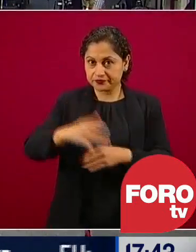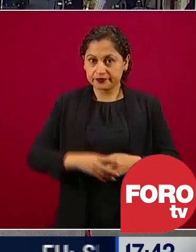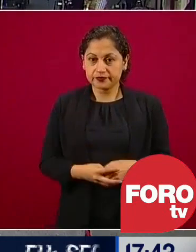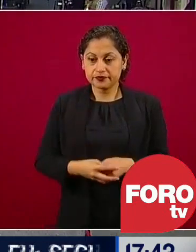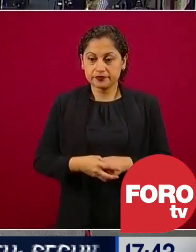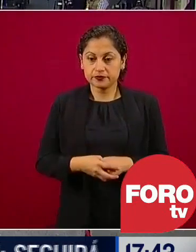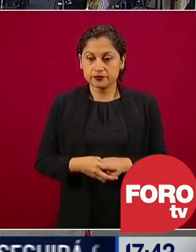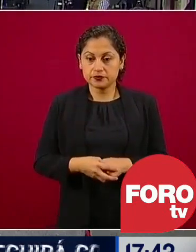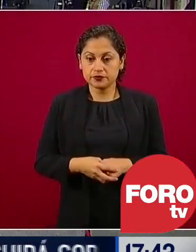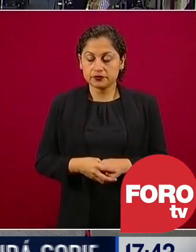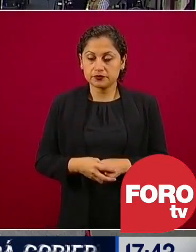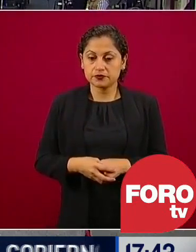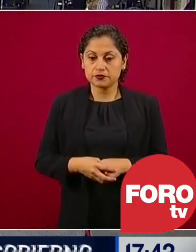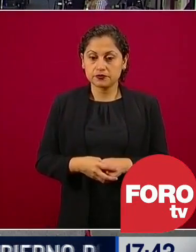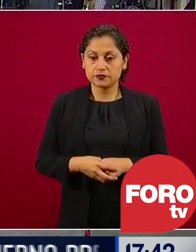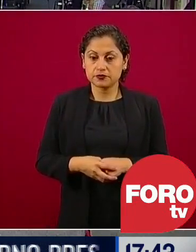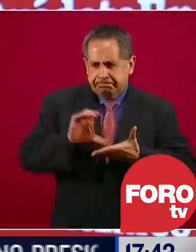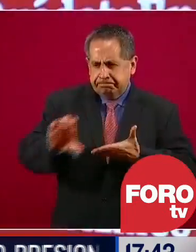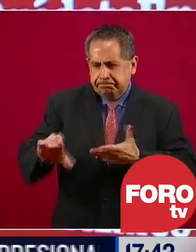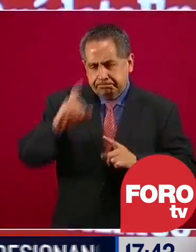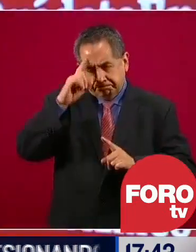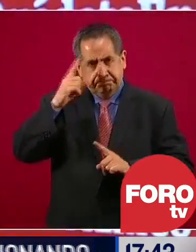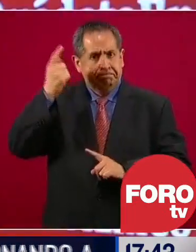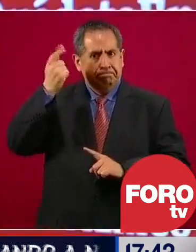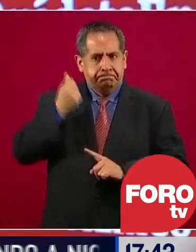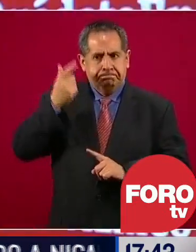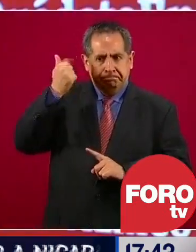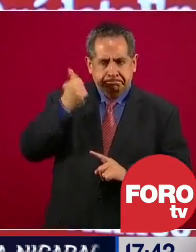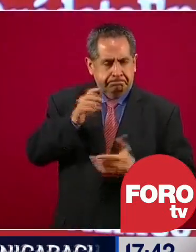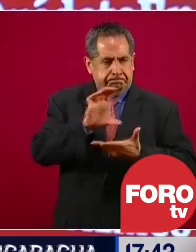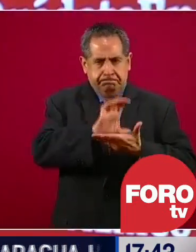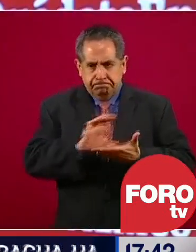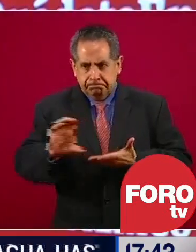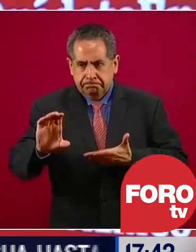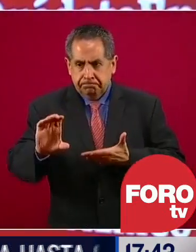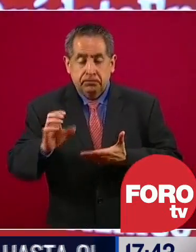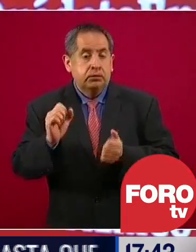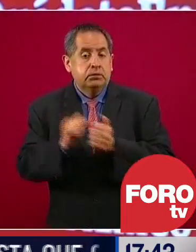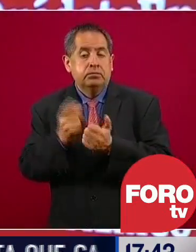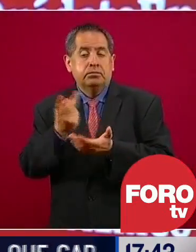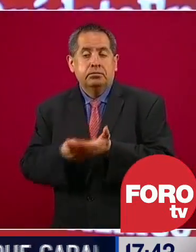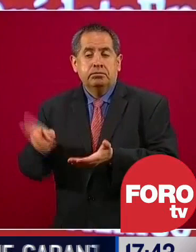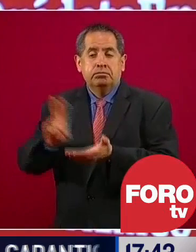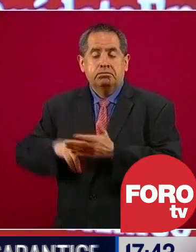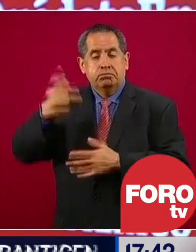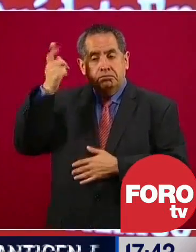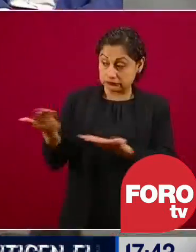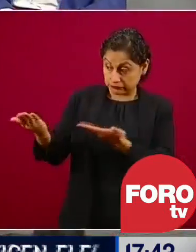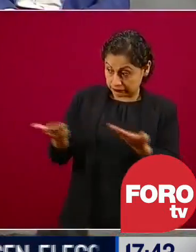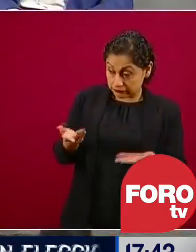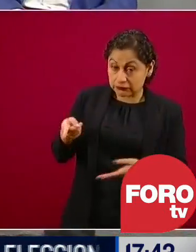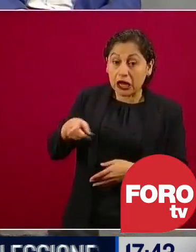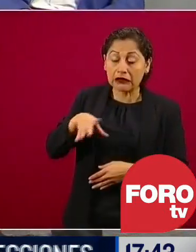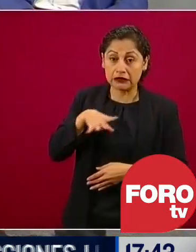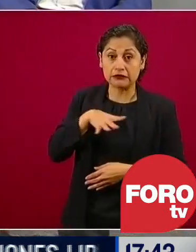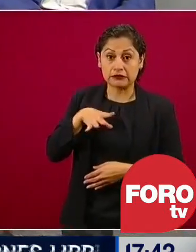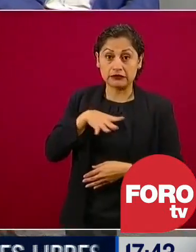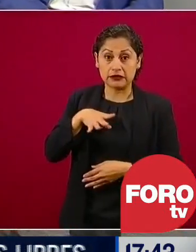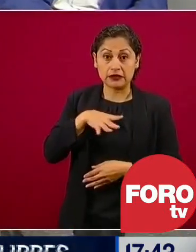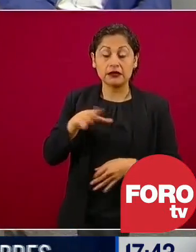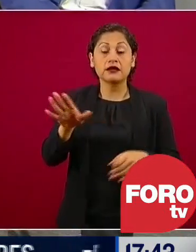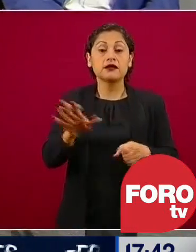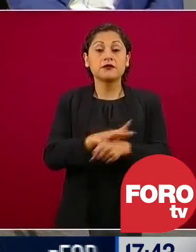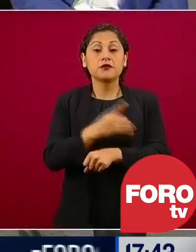reconoció la disposición del sector empresarial para aumentar las aportaciones patronales. Si se trata